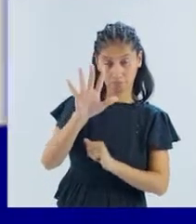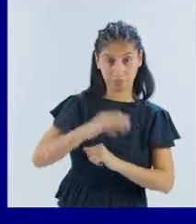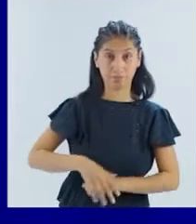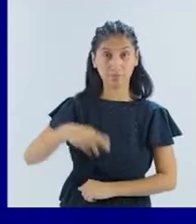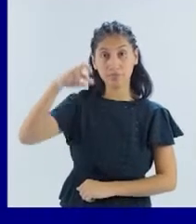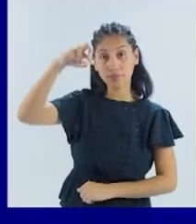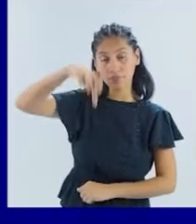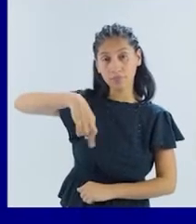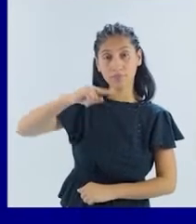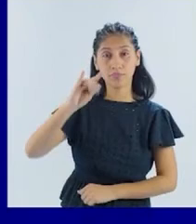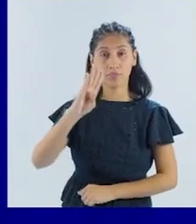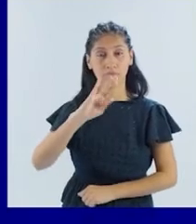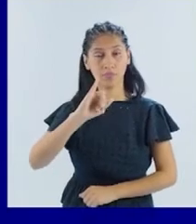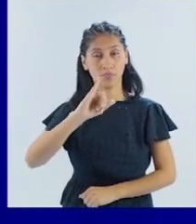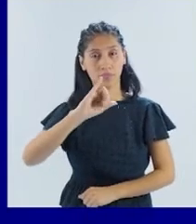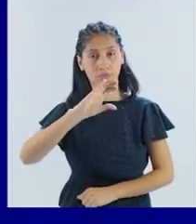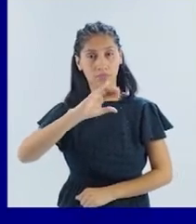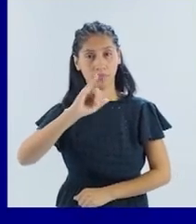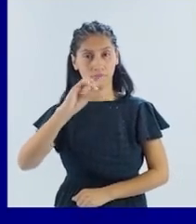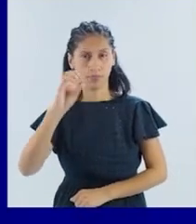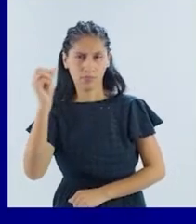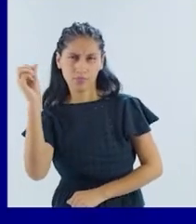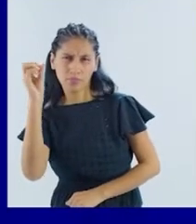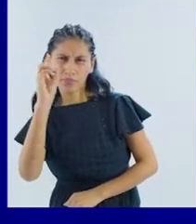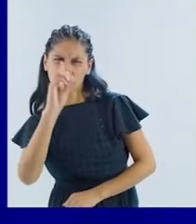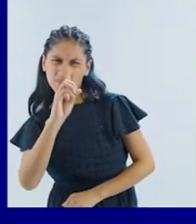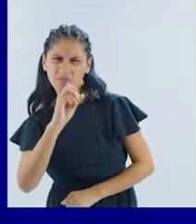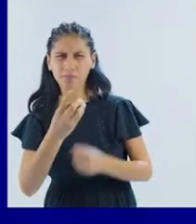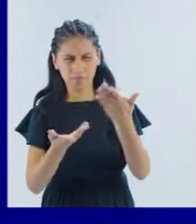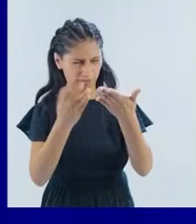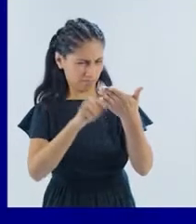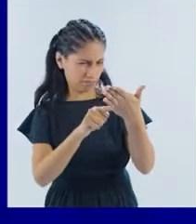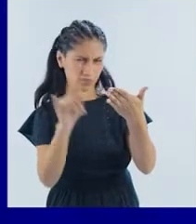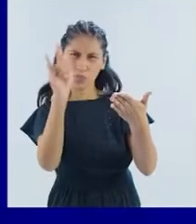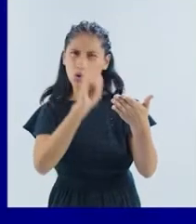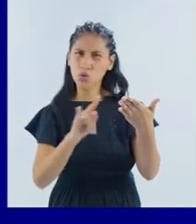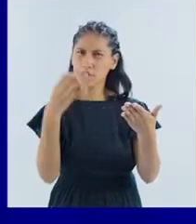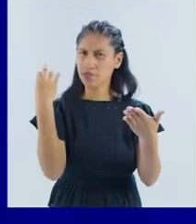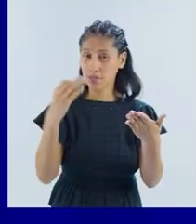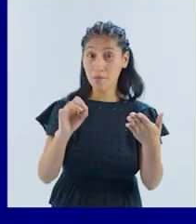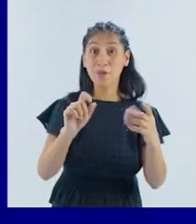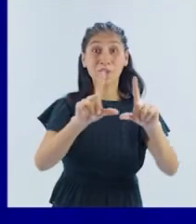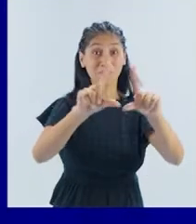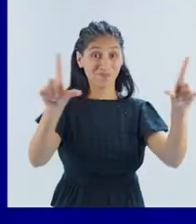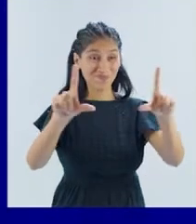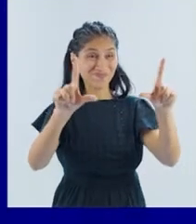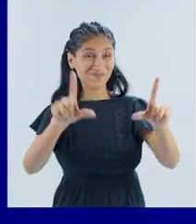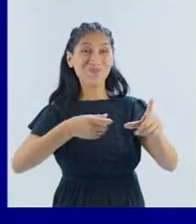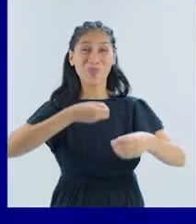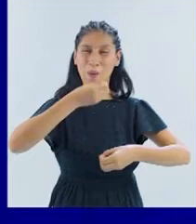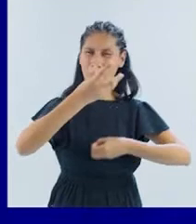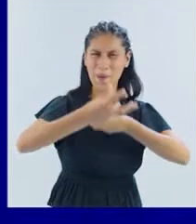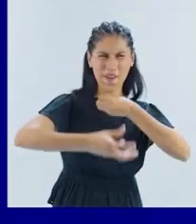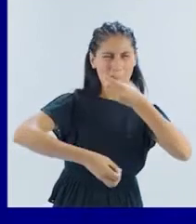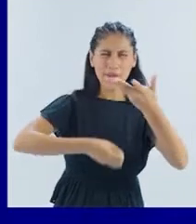5. Publicidad. Los textos argumentativos, además, se utilizan mucho en publicidad y propaganda para persuadir al receptor